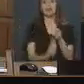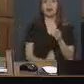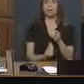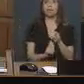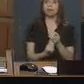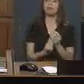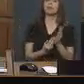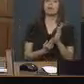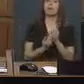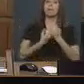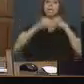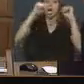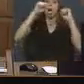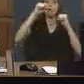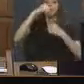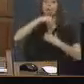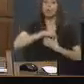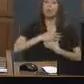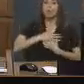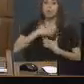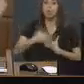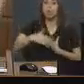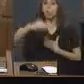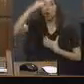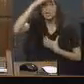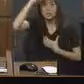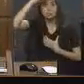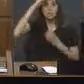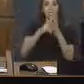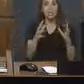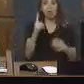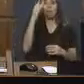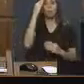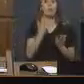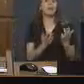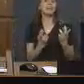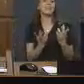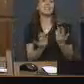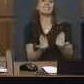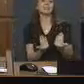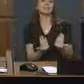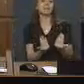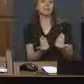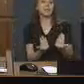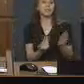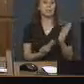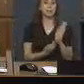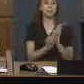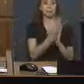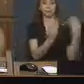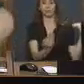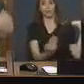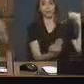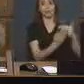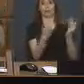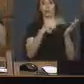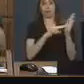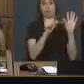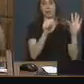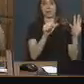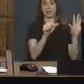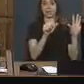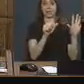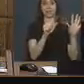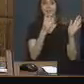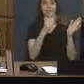también una profunda experiencia. Y si hay un día que estábamos esperando desde entonces, pasado además,